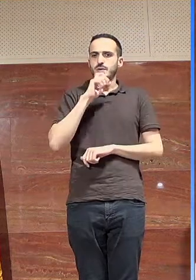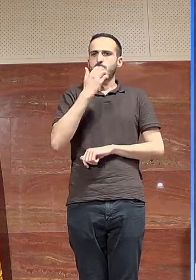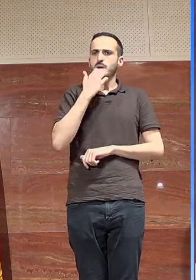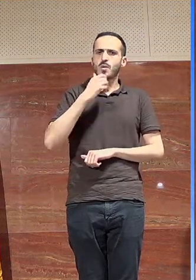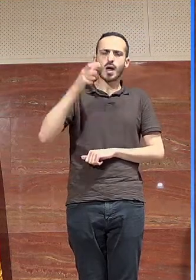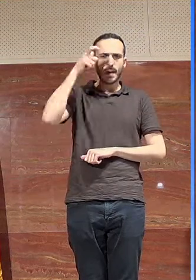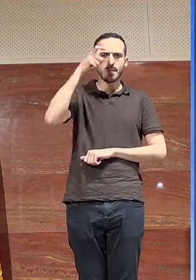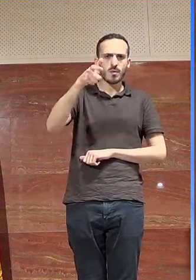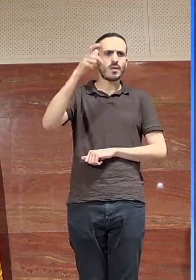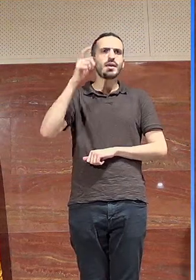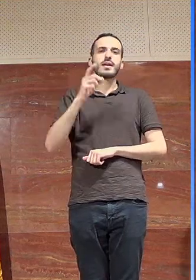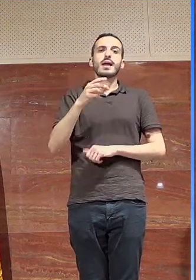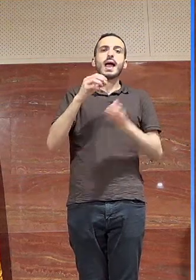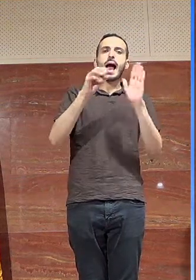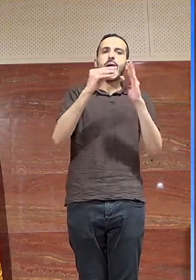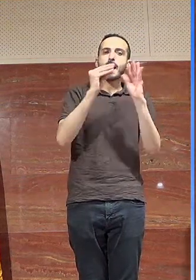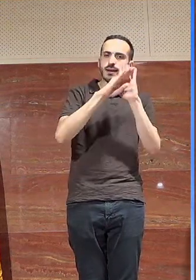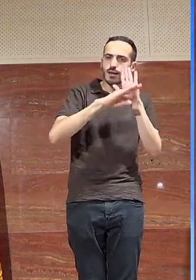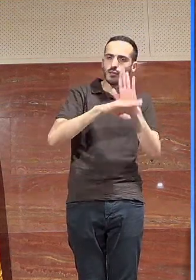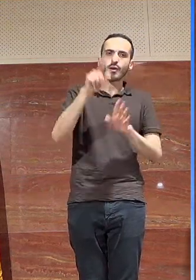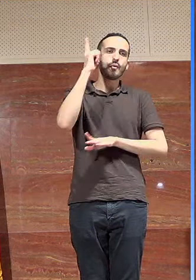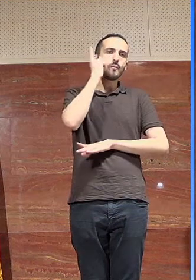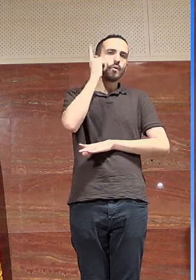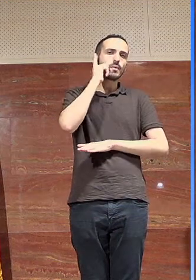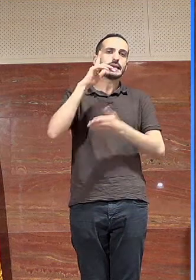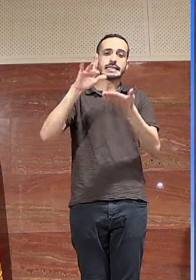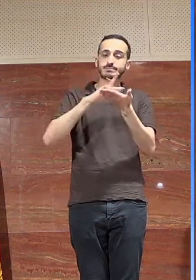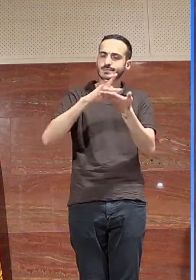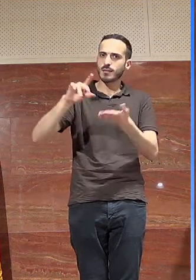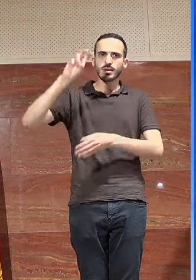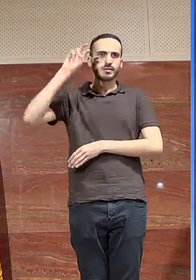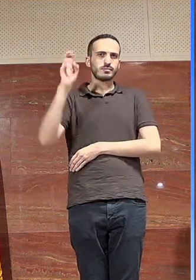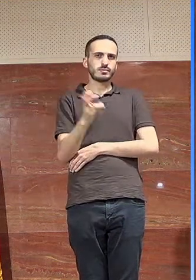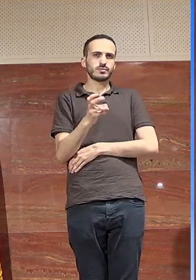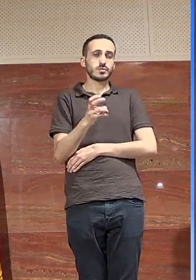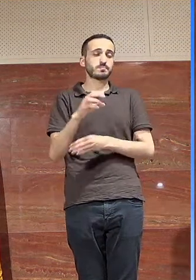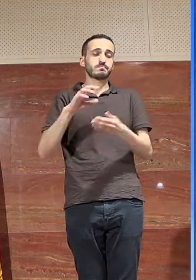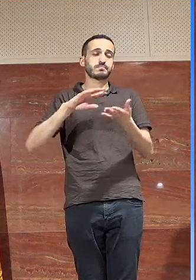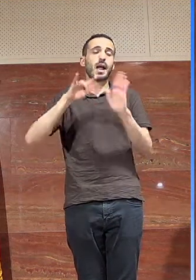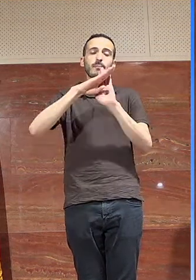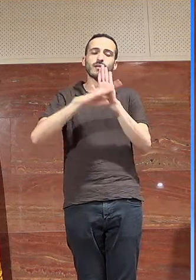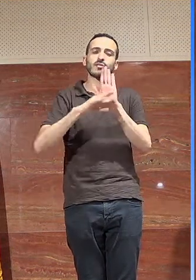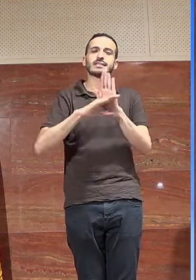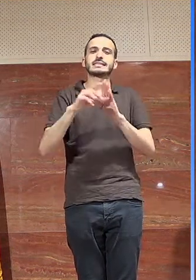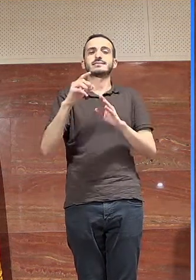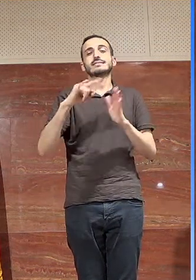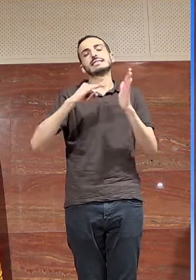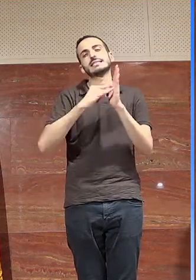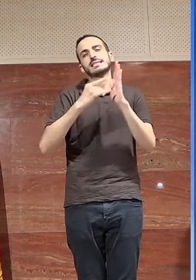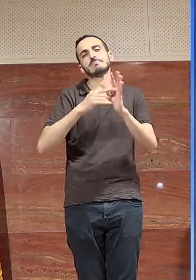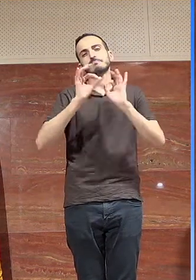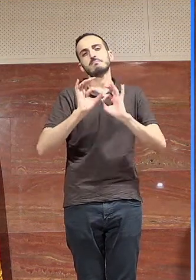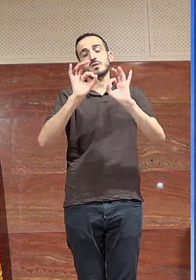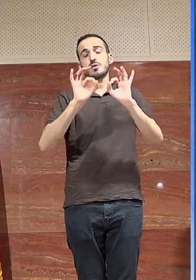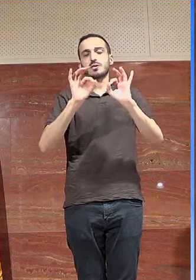móviles, se habla de tabletas, se habla pues de todo eso que suena un poco a ciencia ficción y en definitiva podríamos resumir que el movimiento Smart City habla de